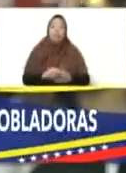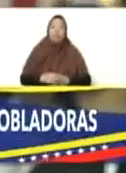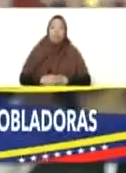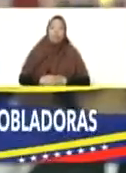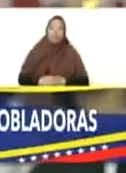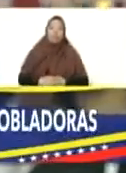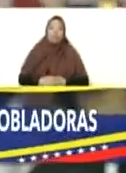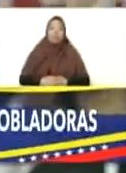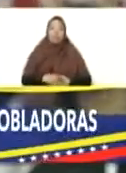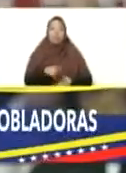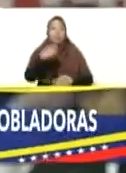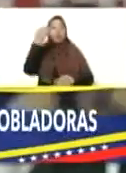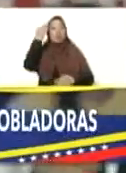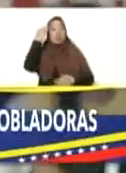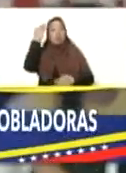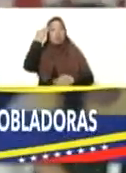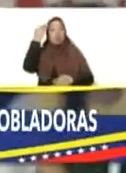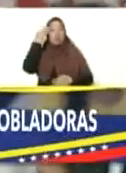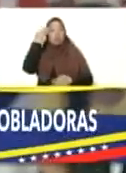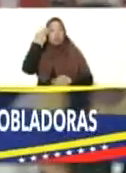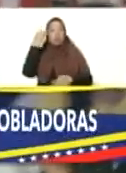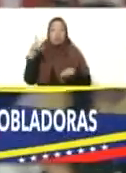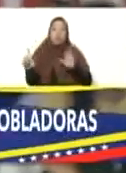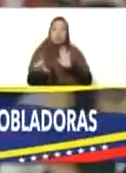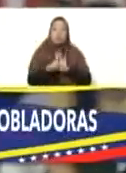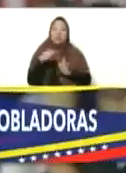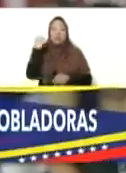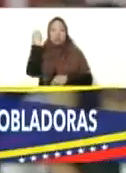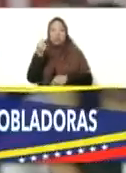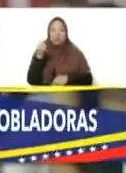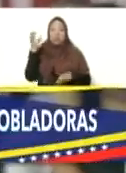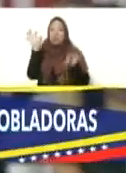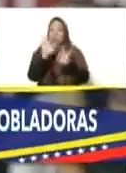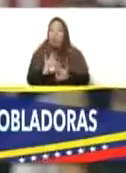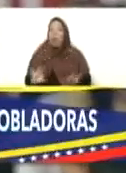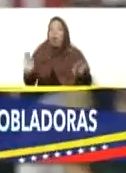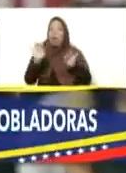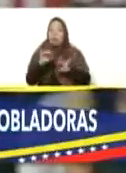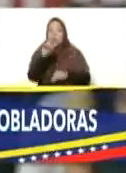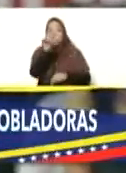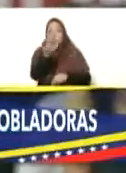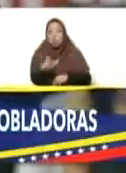que eso todavía está vigente porque hay gente que cree que aquí ya no hay